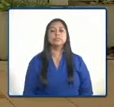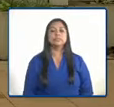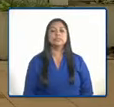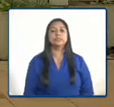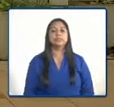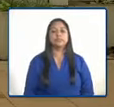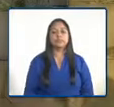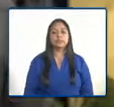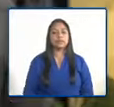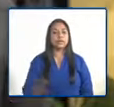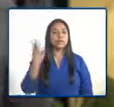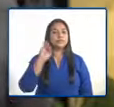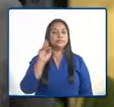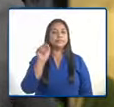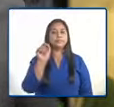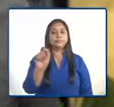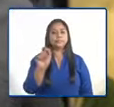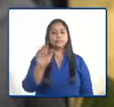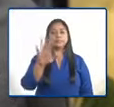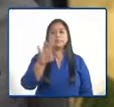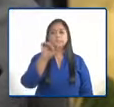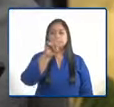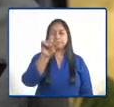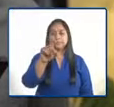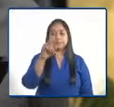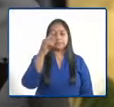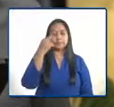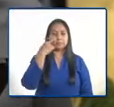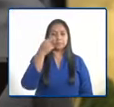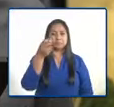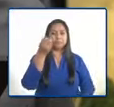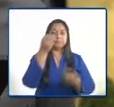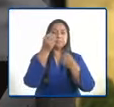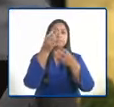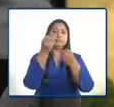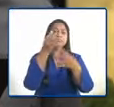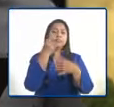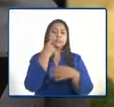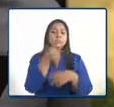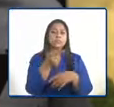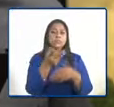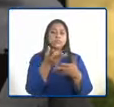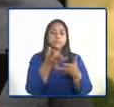Gracias, buenos días. Buen día. Ha dado a conocer información reciente acerca de que